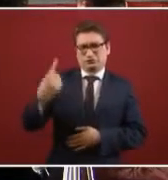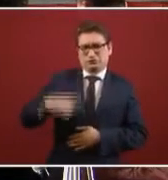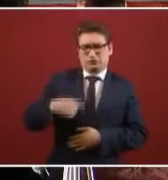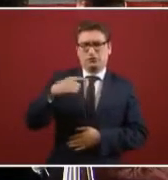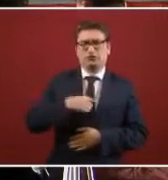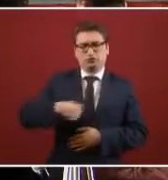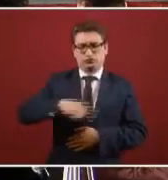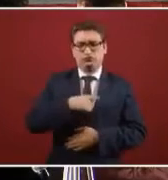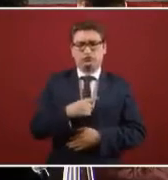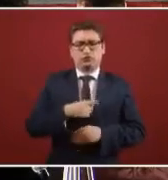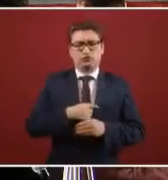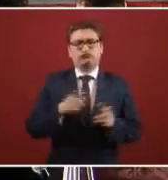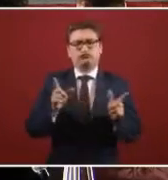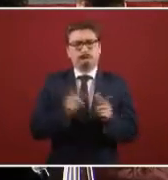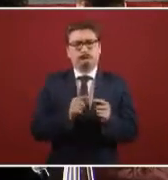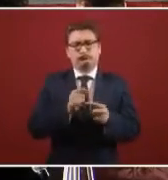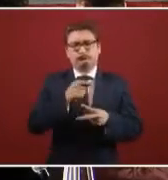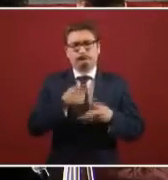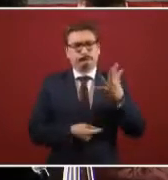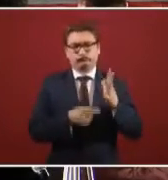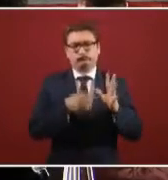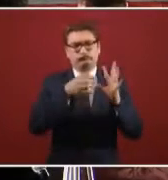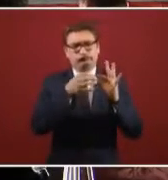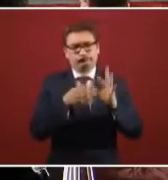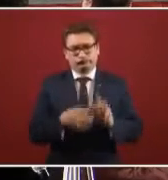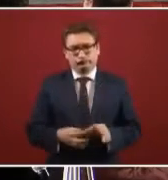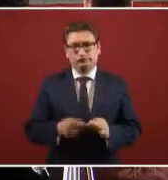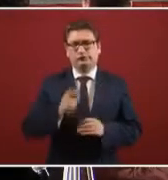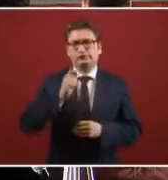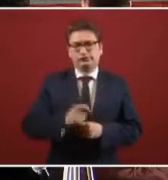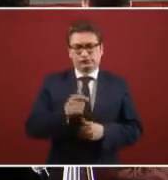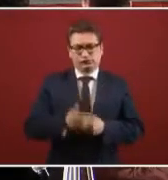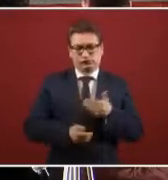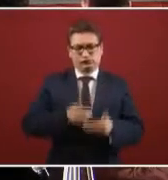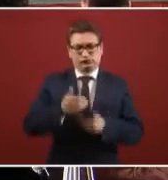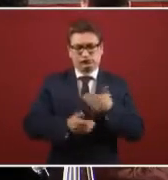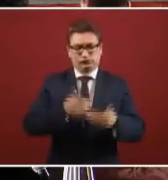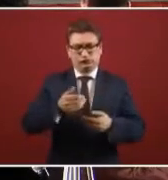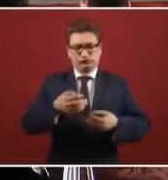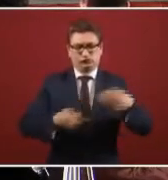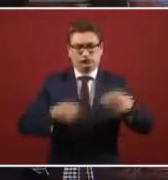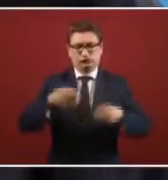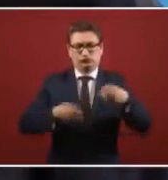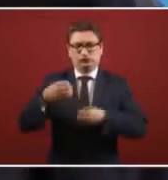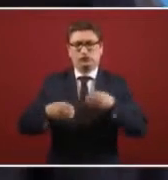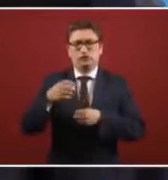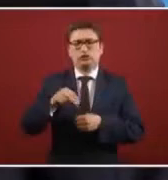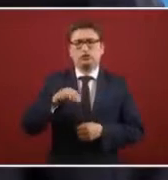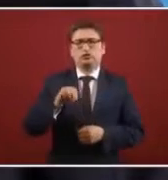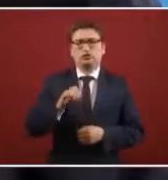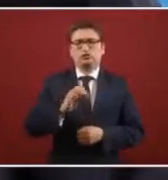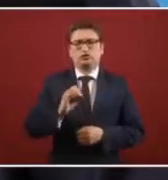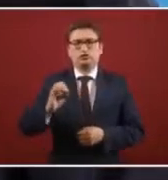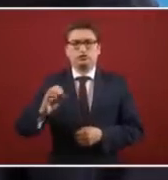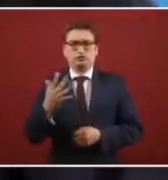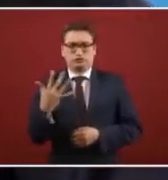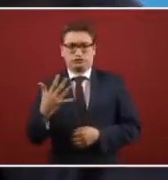un resumen And we also de wanted to give you los procesos like a judiciales en contra de la NOM synopsis. 005 y la